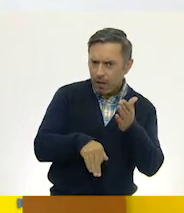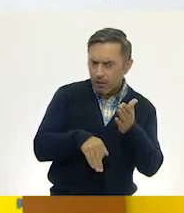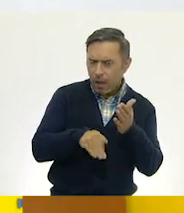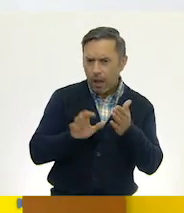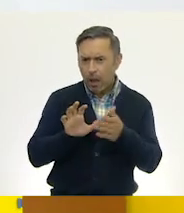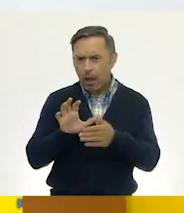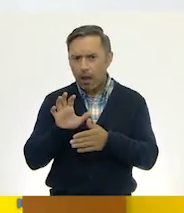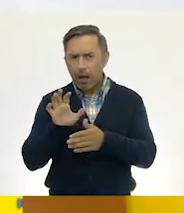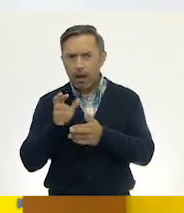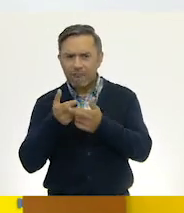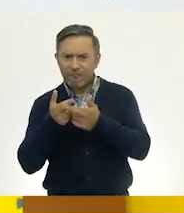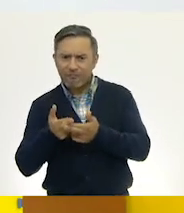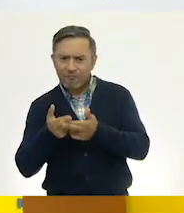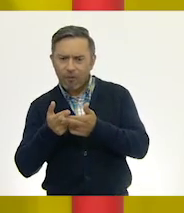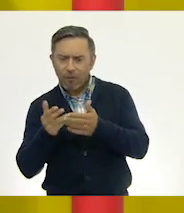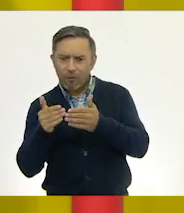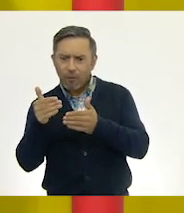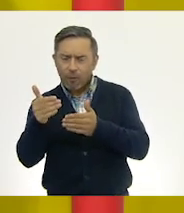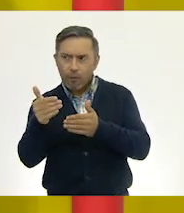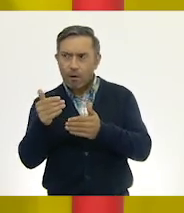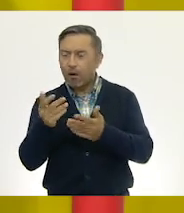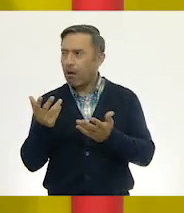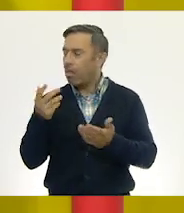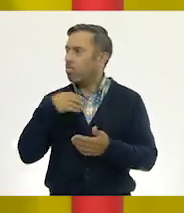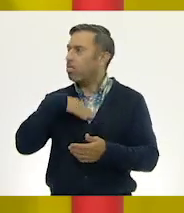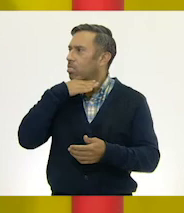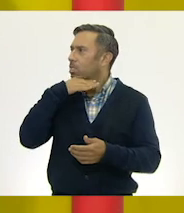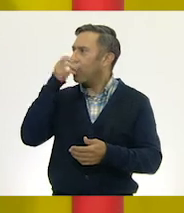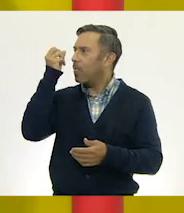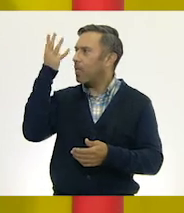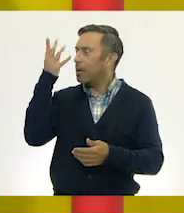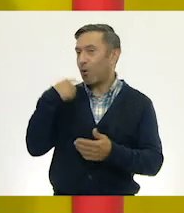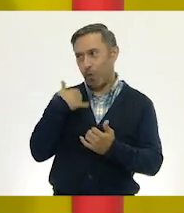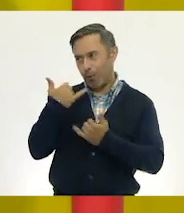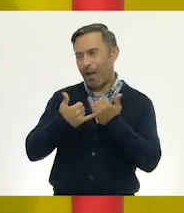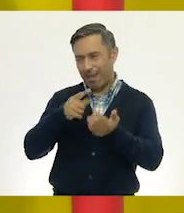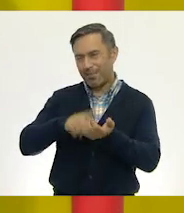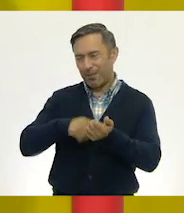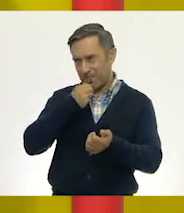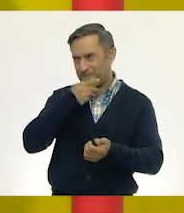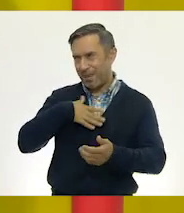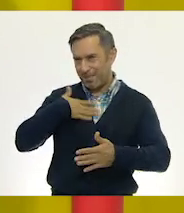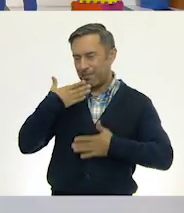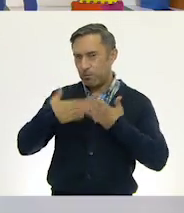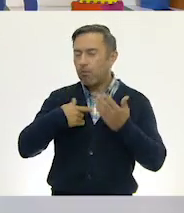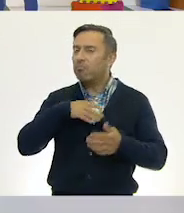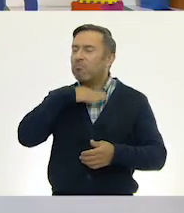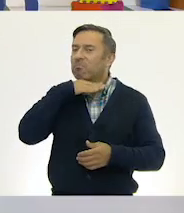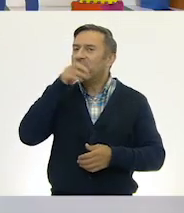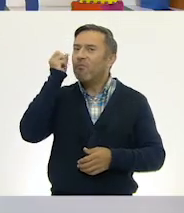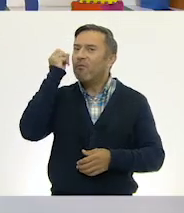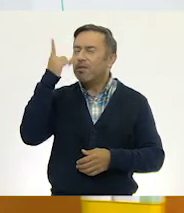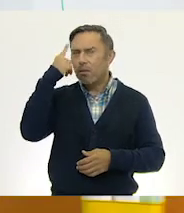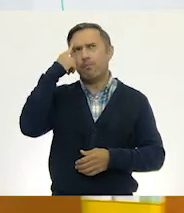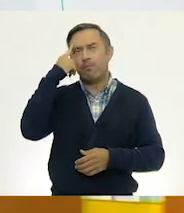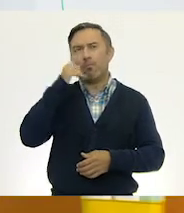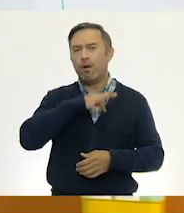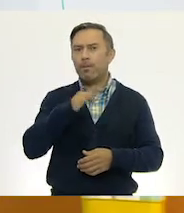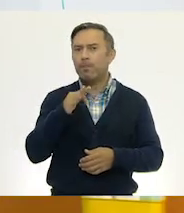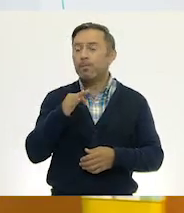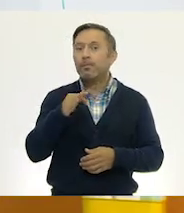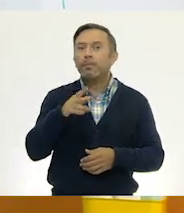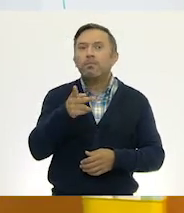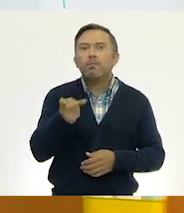sí, vamos a preguntarle a nuestros niños y niñas en casa que nos ayuden a saber cuántos puntos nos faltan o nos sobran